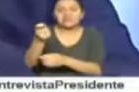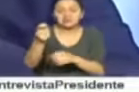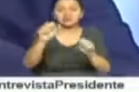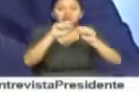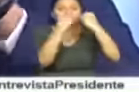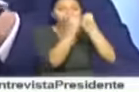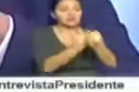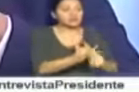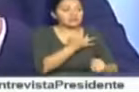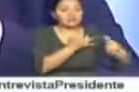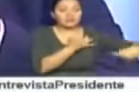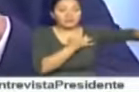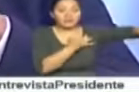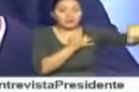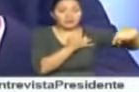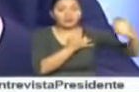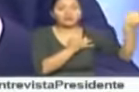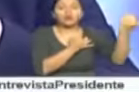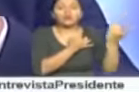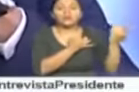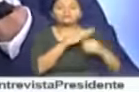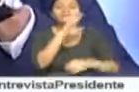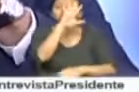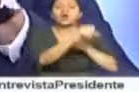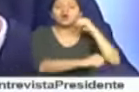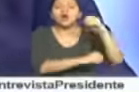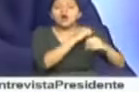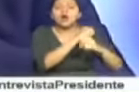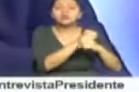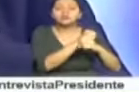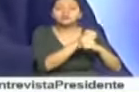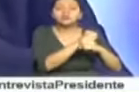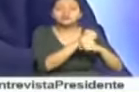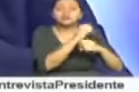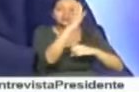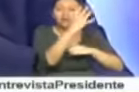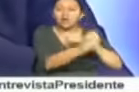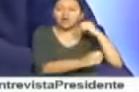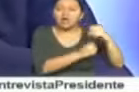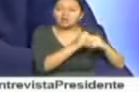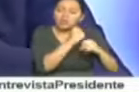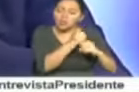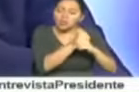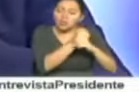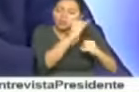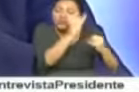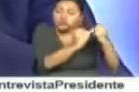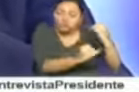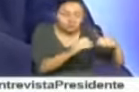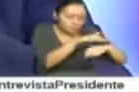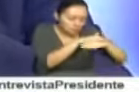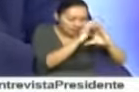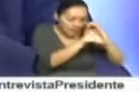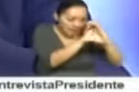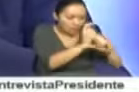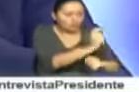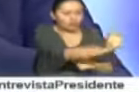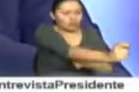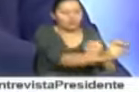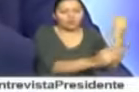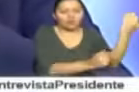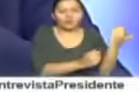civil uno se jubile con los 5 mejores, los 60 mejores sueldos, los 5 mejores años de sueldo, y en el sector militar se jubilen con el último